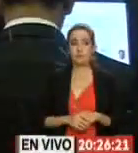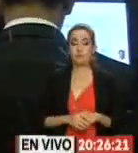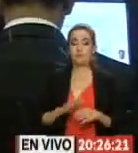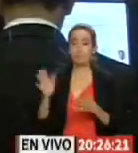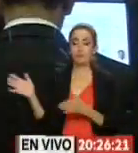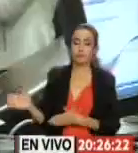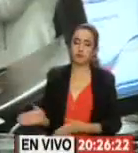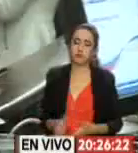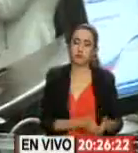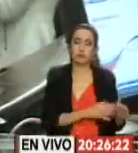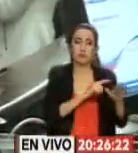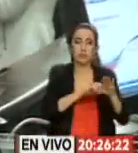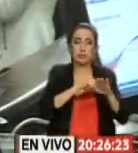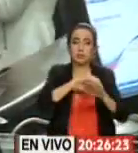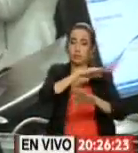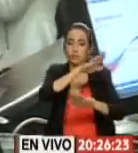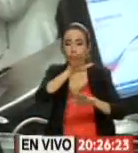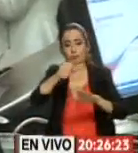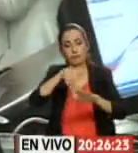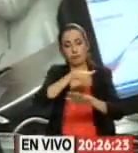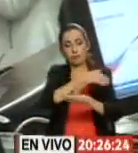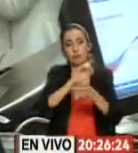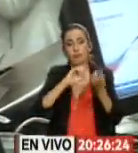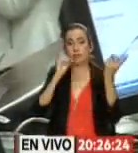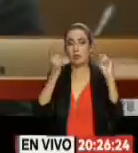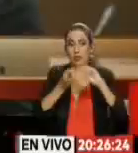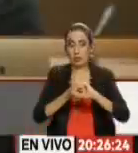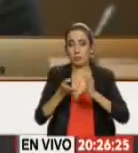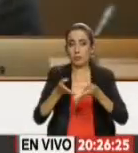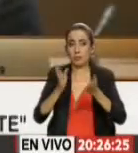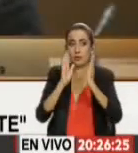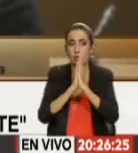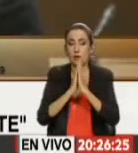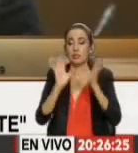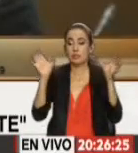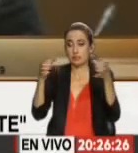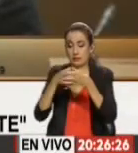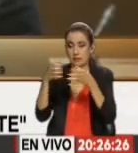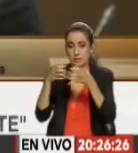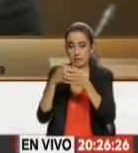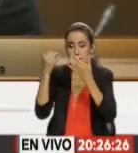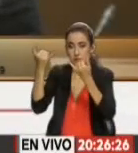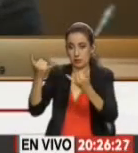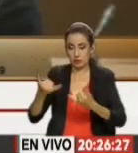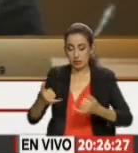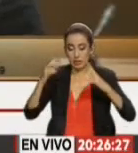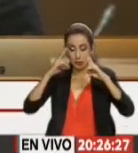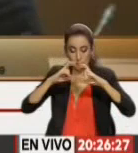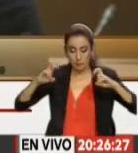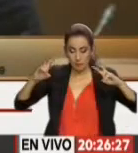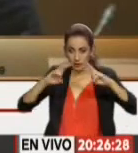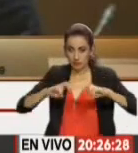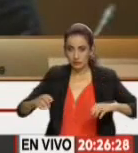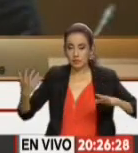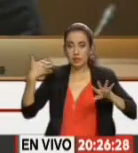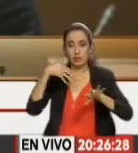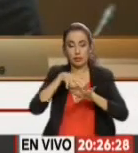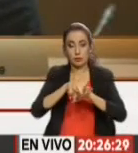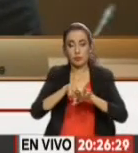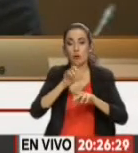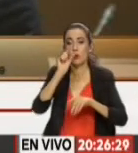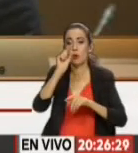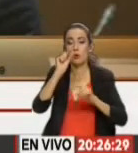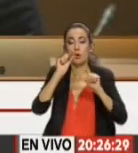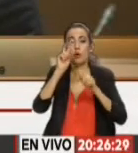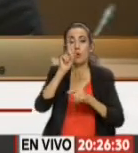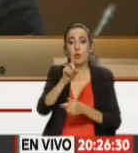Temprano, Ronnie Aliaga, de la Revolución Ciudadana, pidió el cambio en el orden del día. Que la Comisión Ocasional de Investigación sea integrada por un miembro